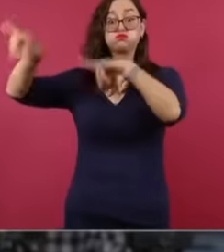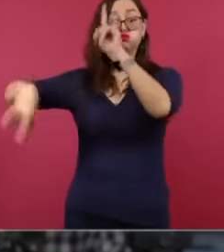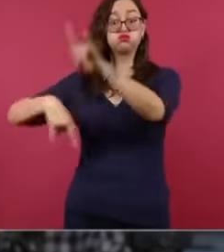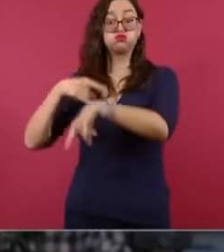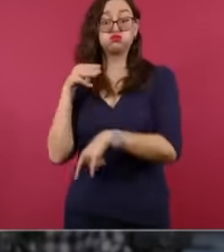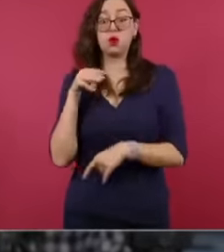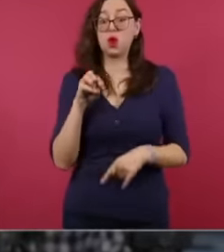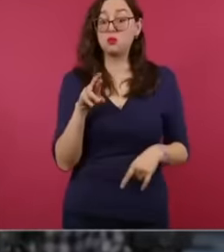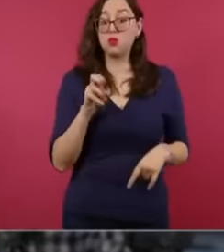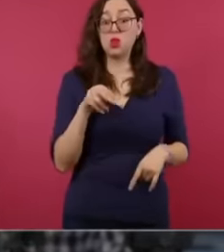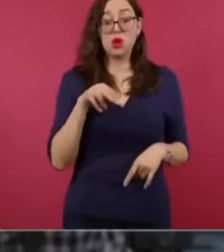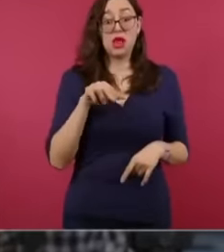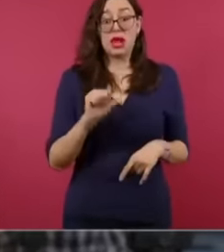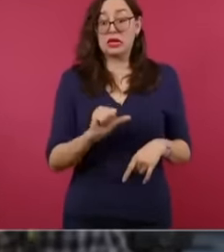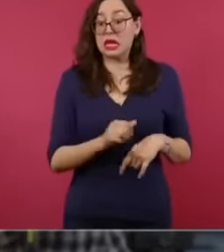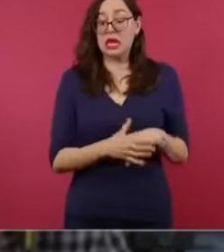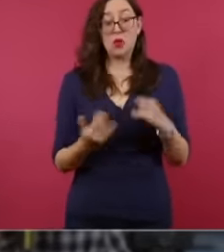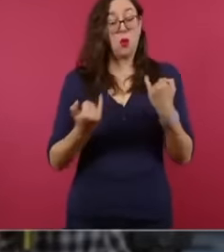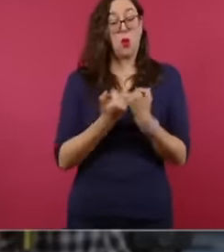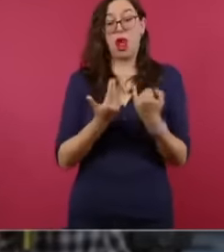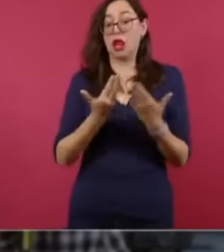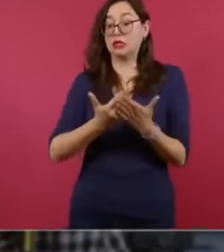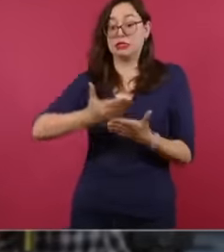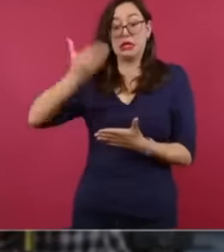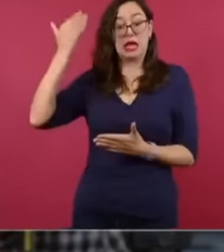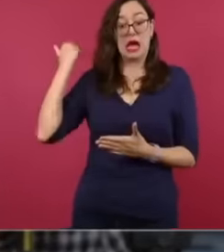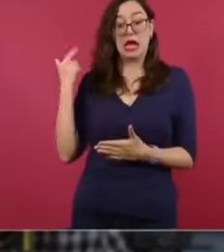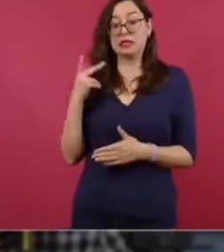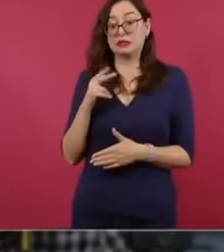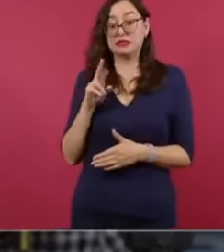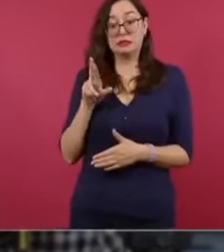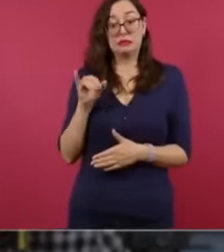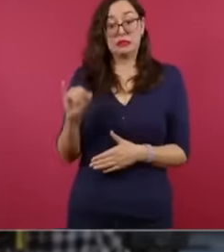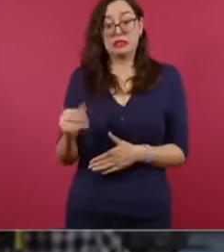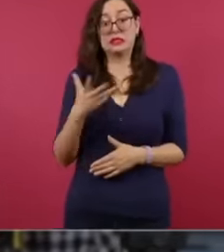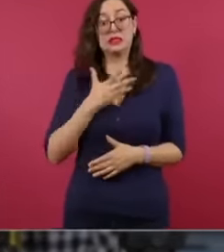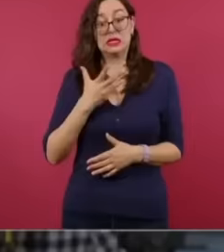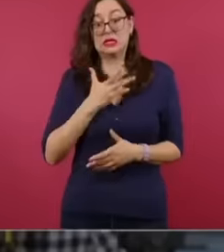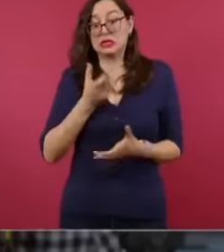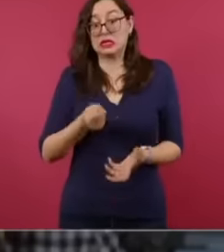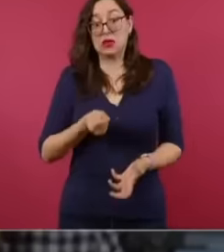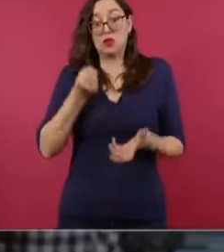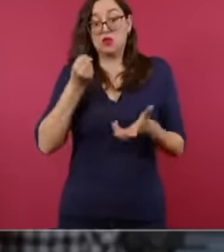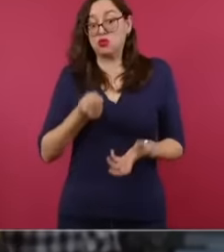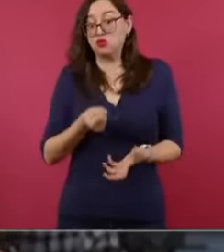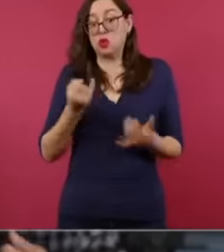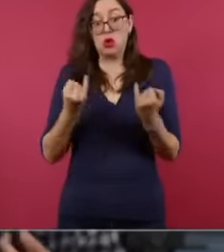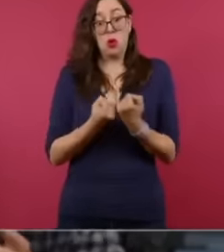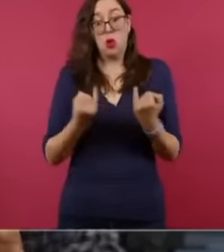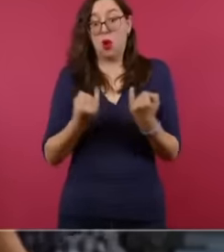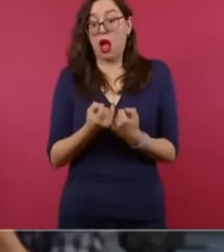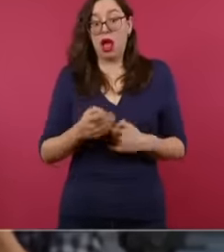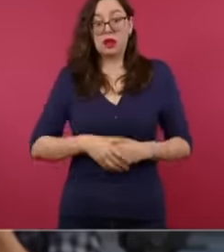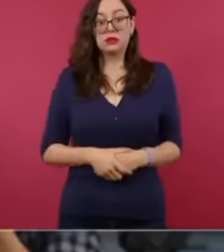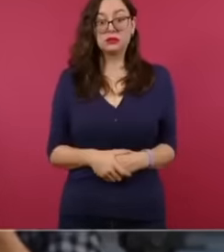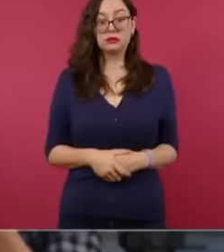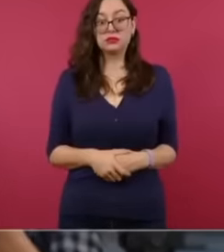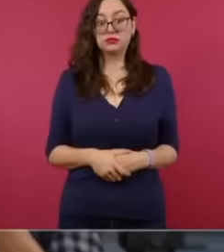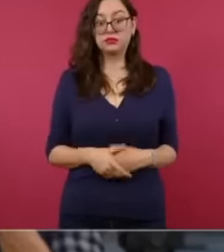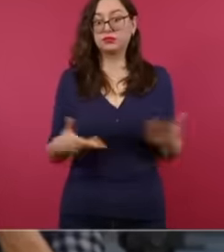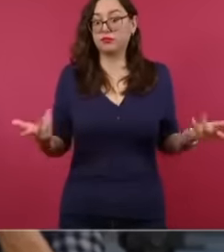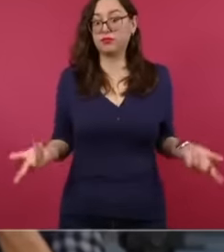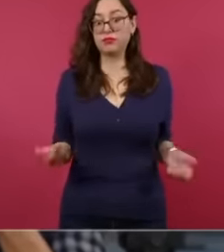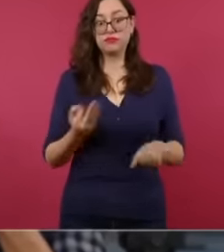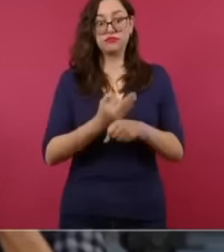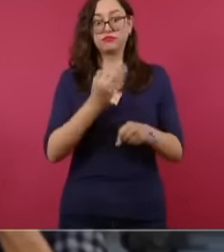se publicitaba el partido oficial. Porque era el único que tenía recurso público, casualmente, para poder hacer campañas. Y así